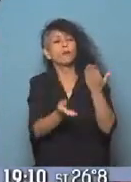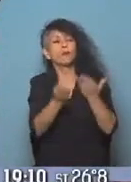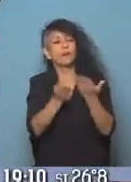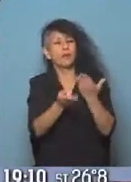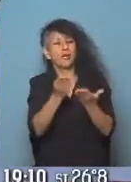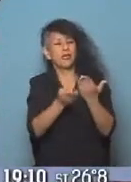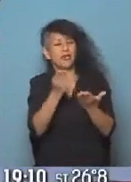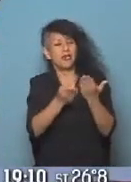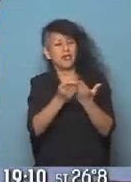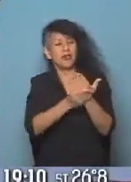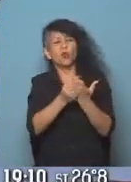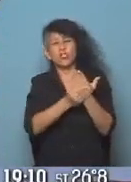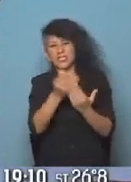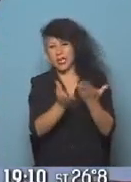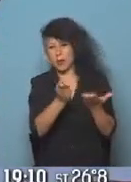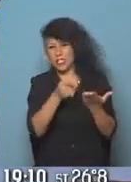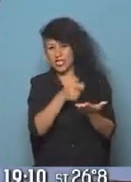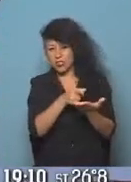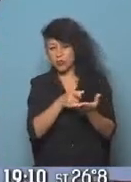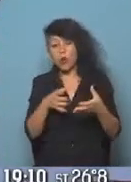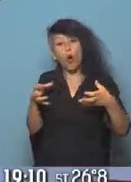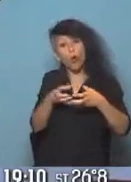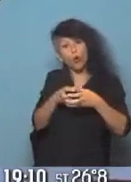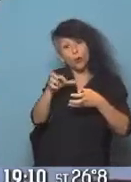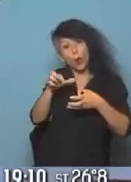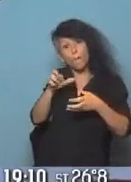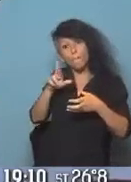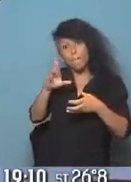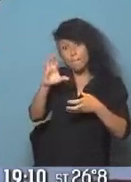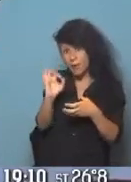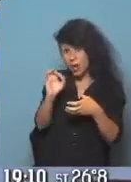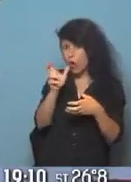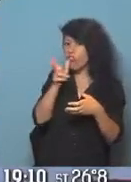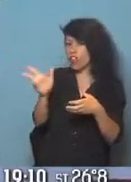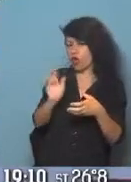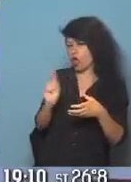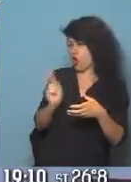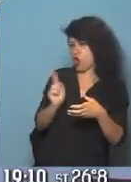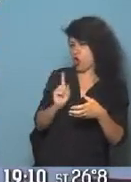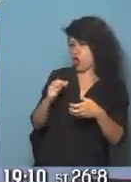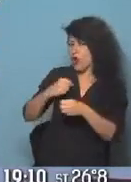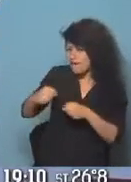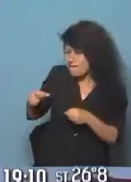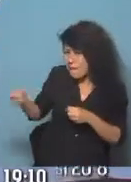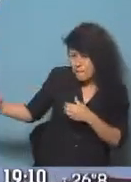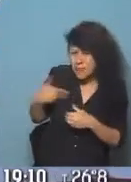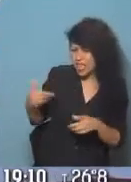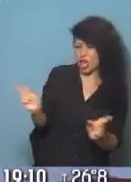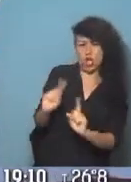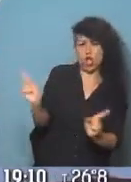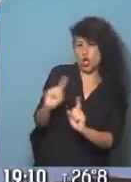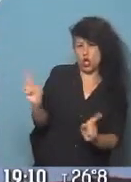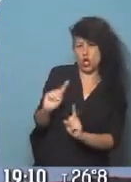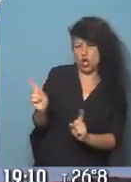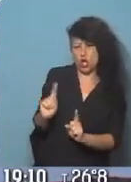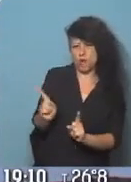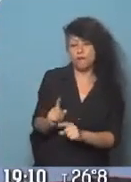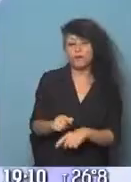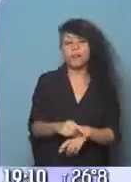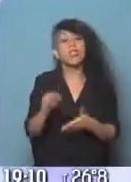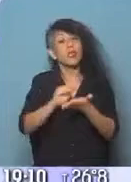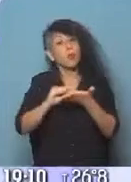garavano ya él pero dijo que no va a hacer lugar a este pedido y el diputado lipovetsky habló en referencia de